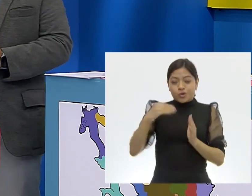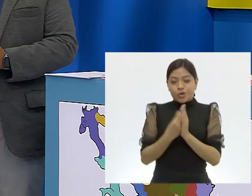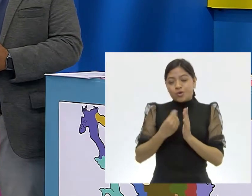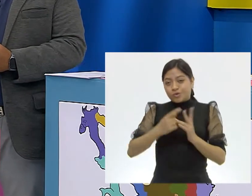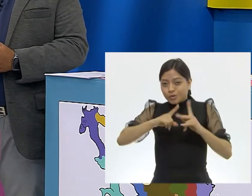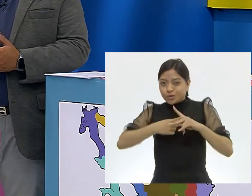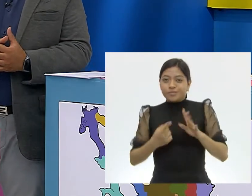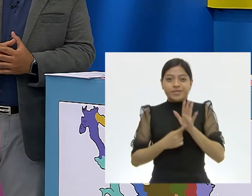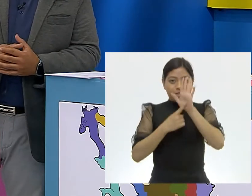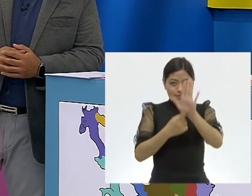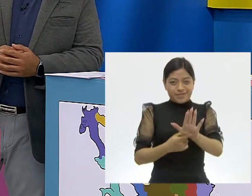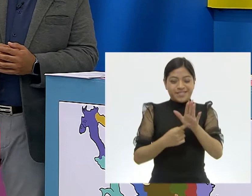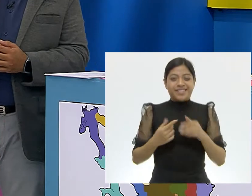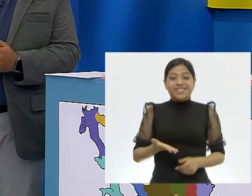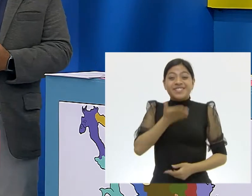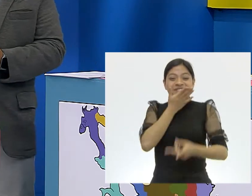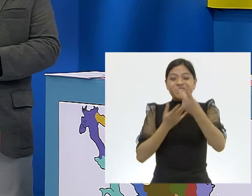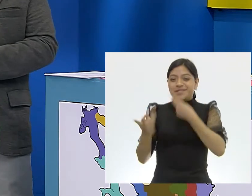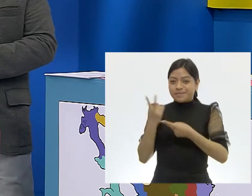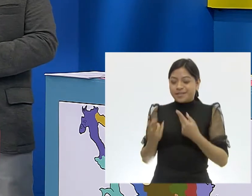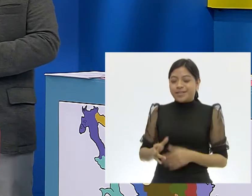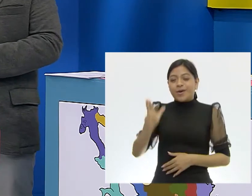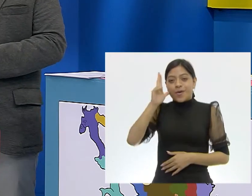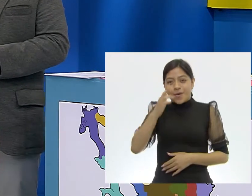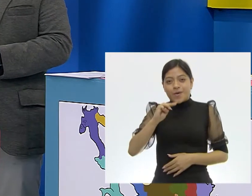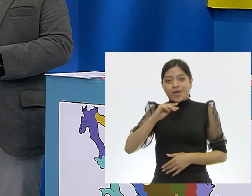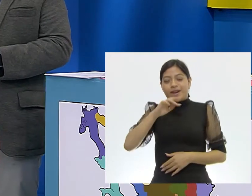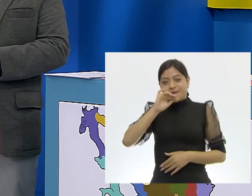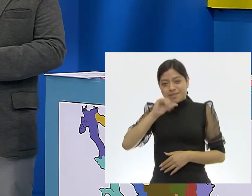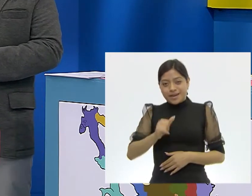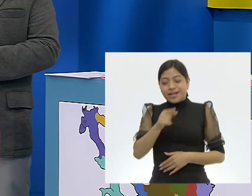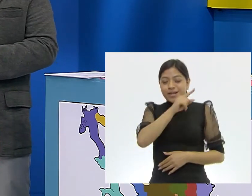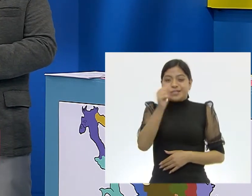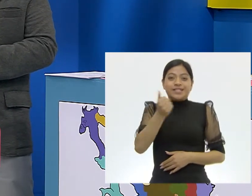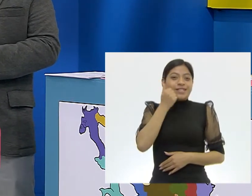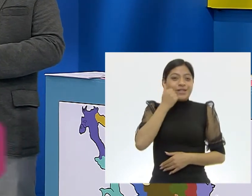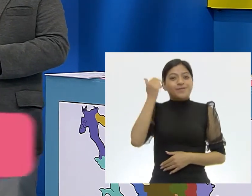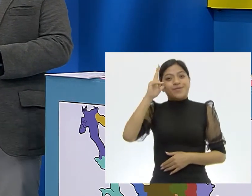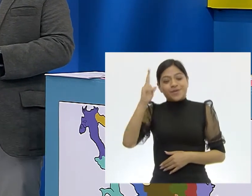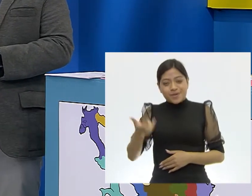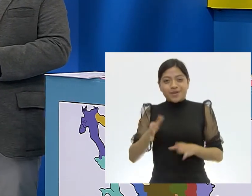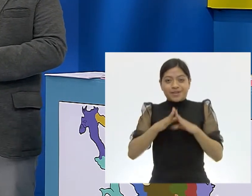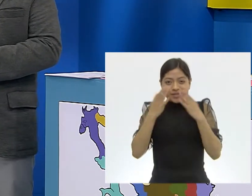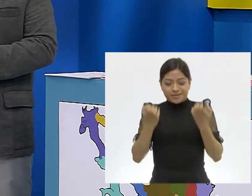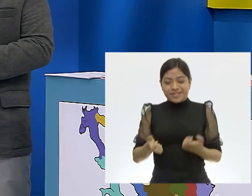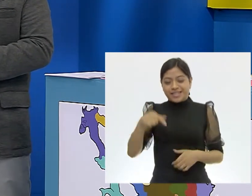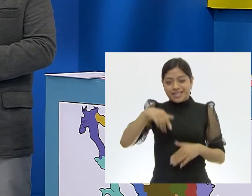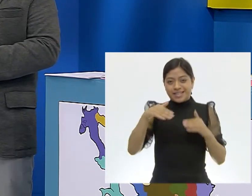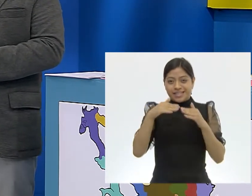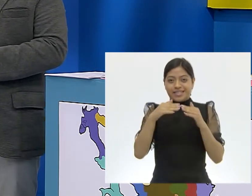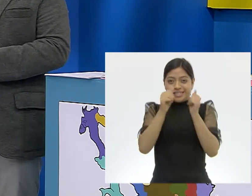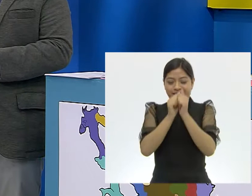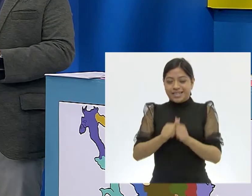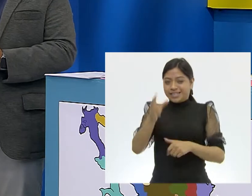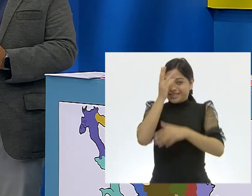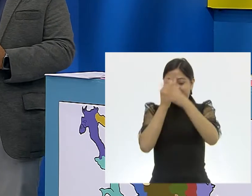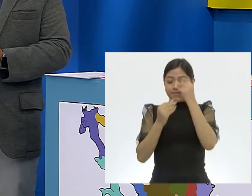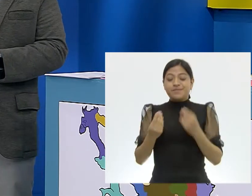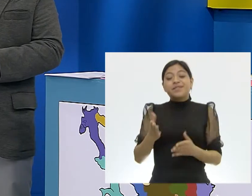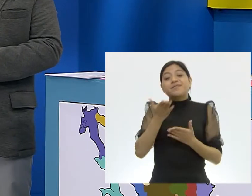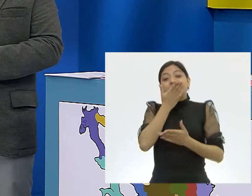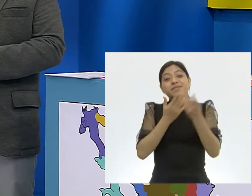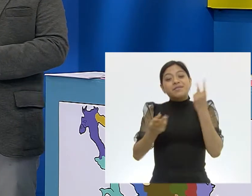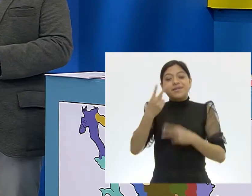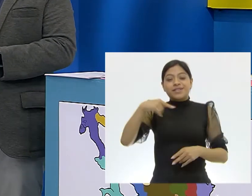grado. Bienvenido. Muchas gracias. Hola María. Hola a todos nuestros alumnos y alumnas de Aprende en Casa. Bienvenidos nuevamente a su sesión de